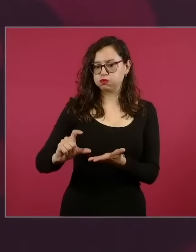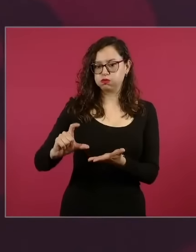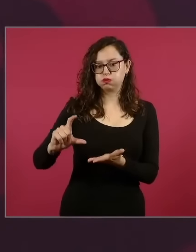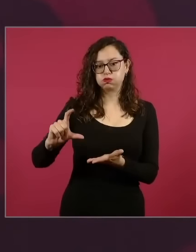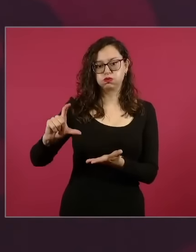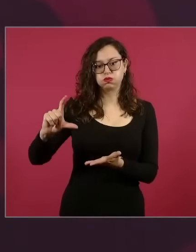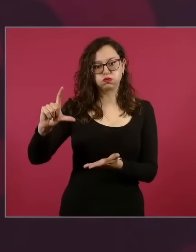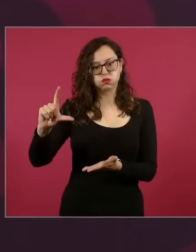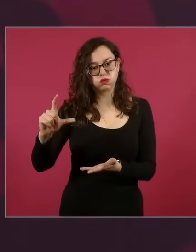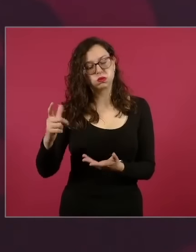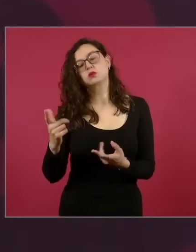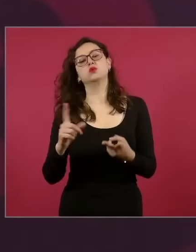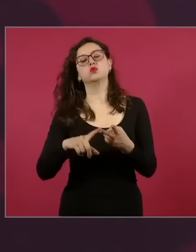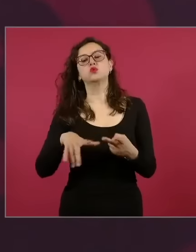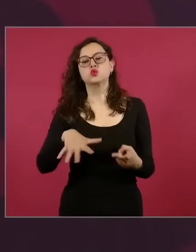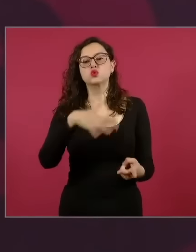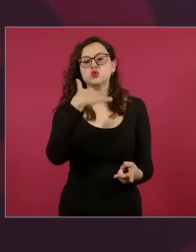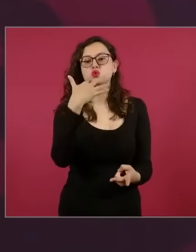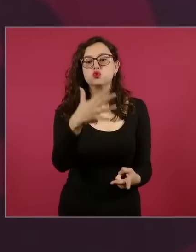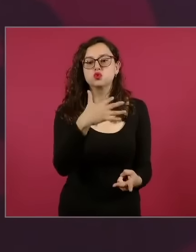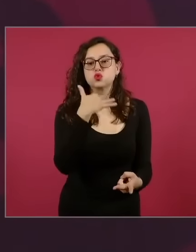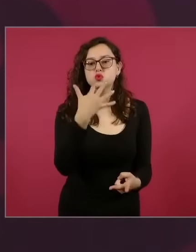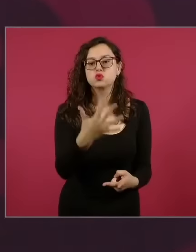cómo no se permitió la corrupción,